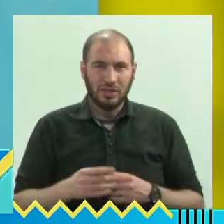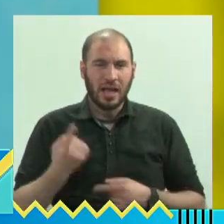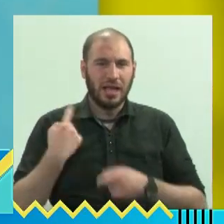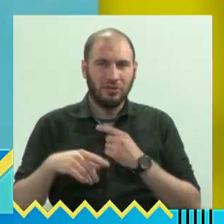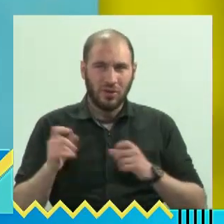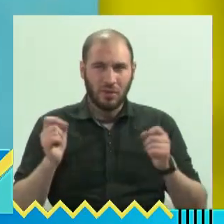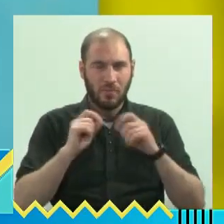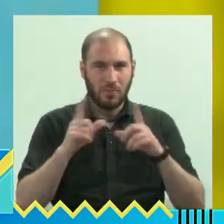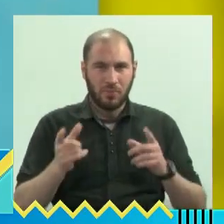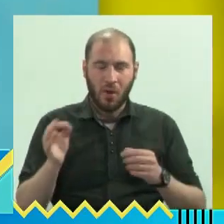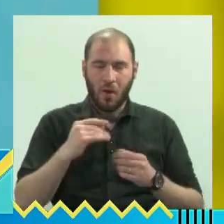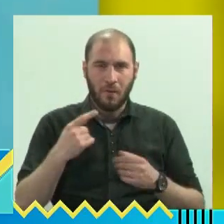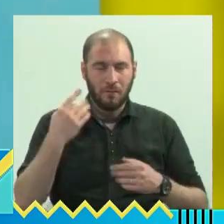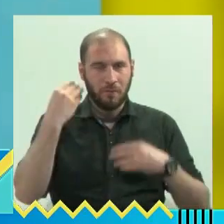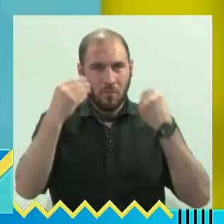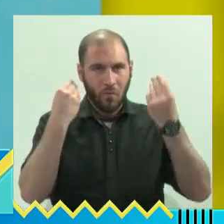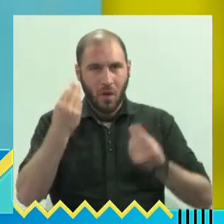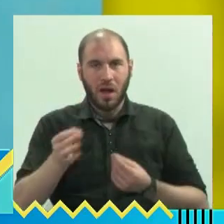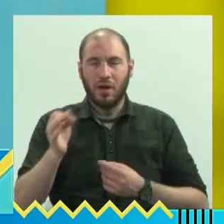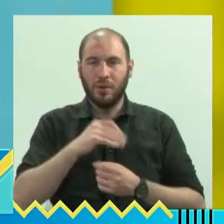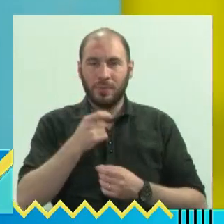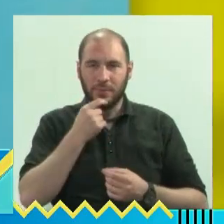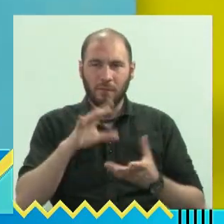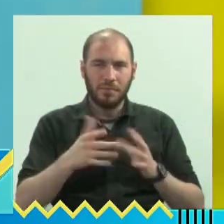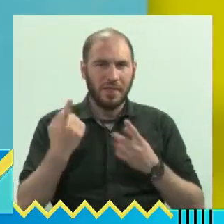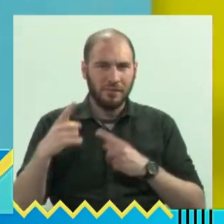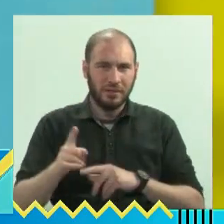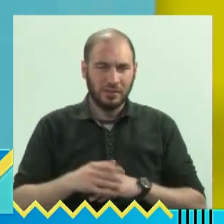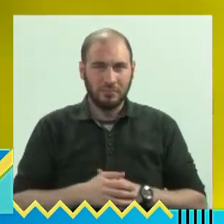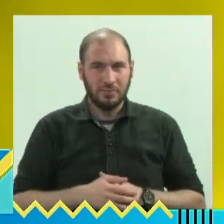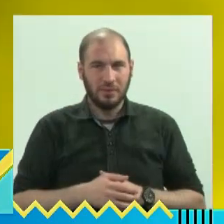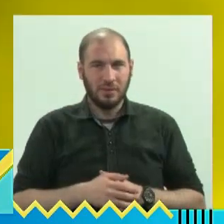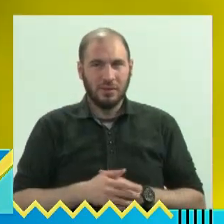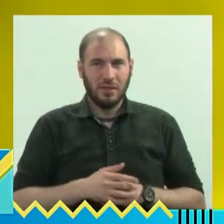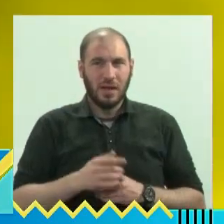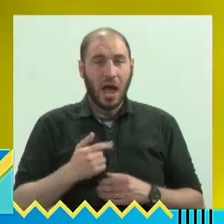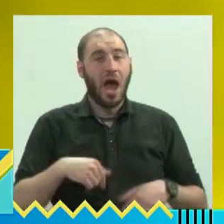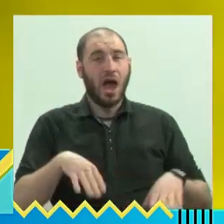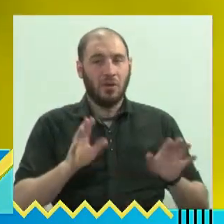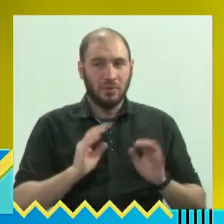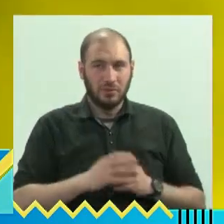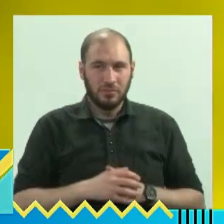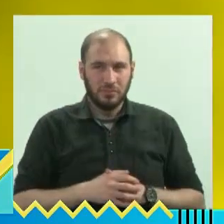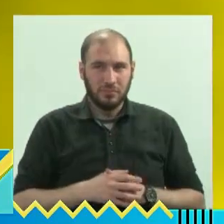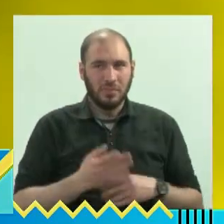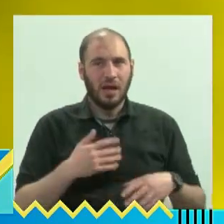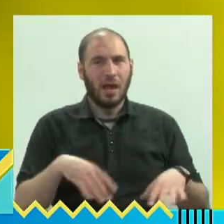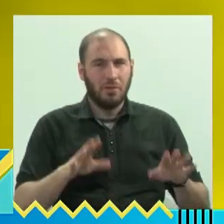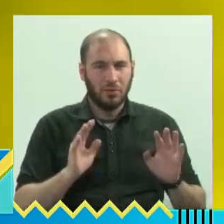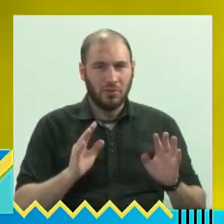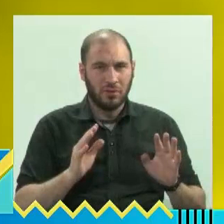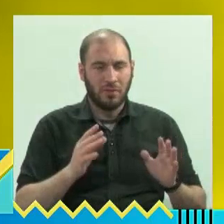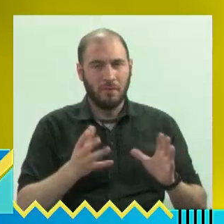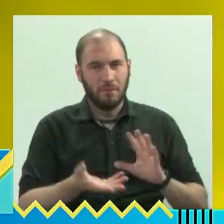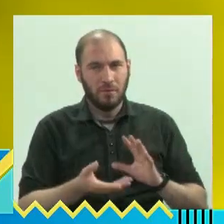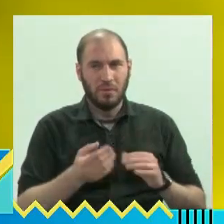más maravillosa o fantástica, o se va a tomar desde otro aspecto? No necesariamente, puede tener alguna cuestión, digamos, que